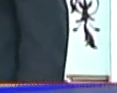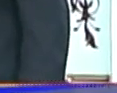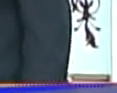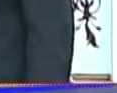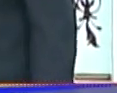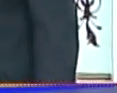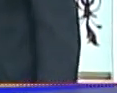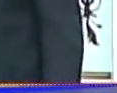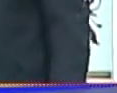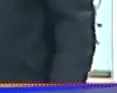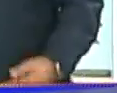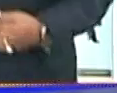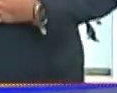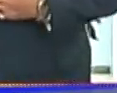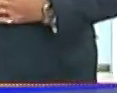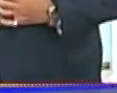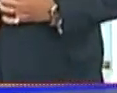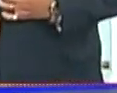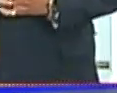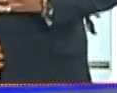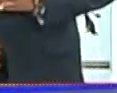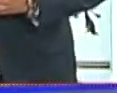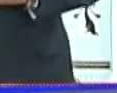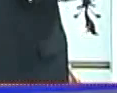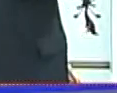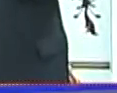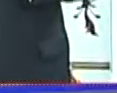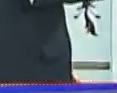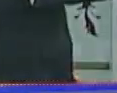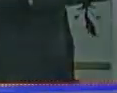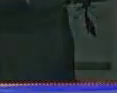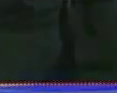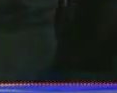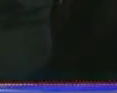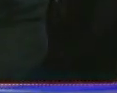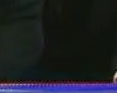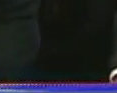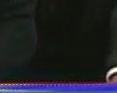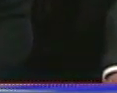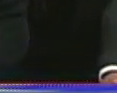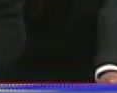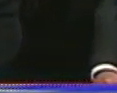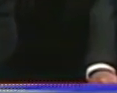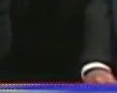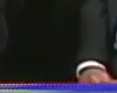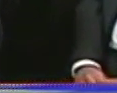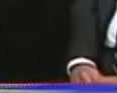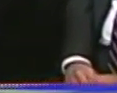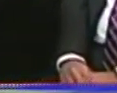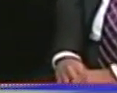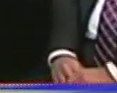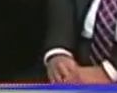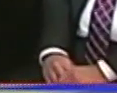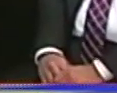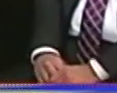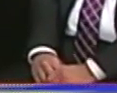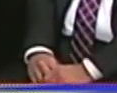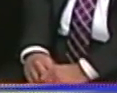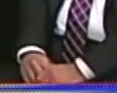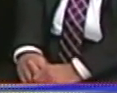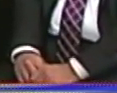Escuchamos palabras del embajador Vladimir Zayensky, quien ha dado a conocer su satisfacción. Palabras del ciudadano Nicolás Maduro